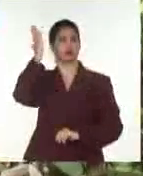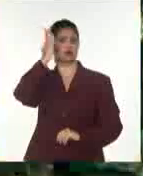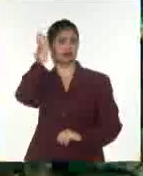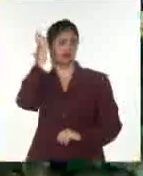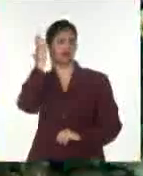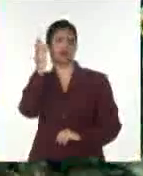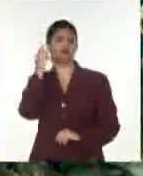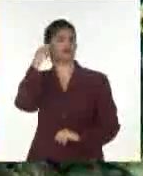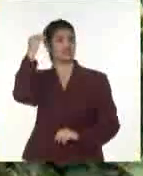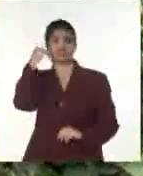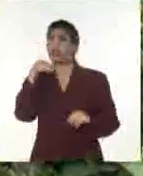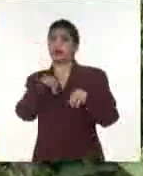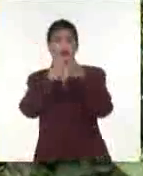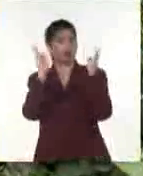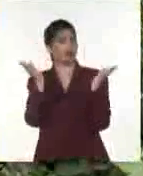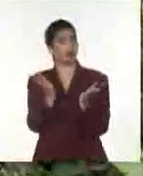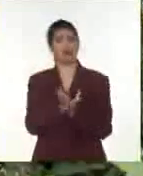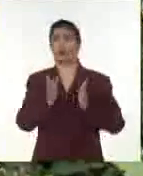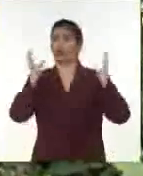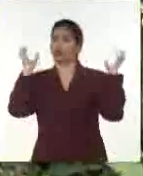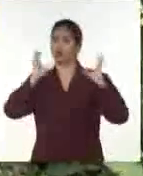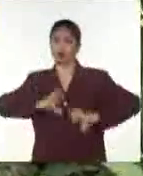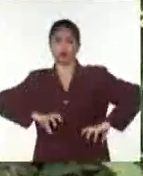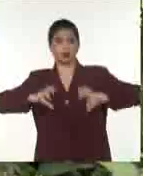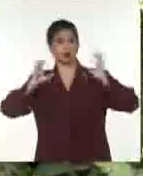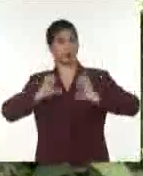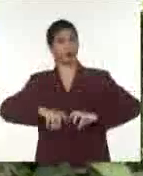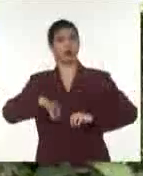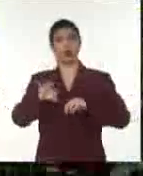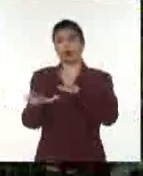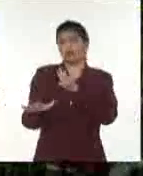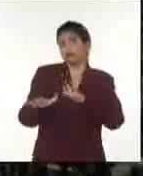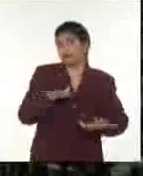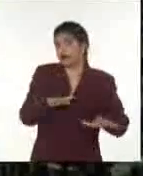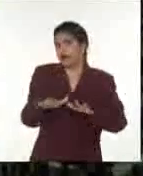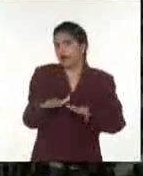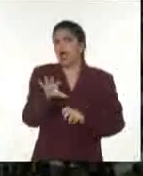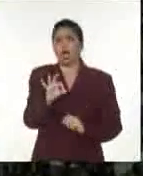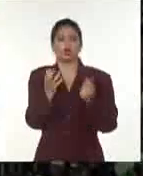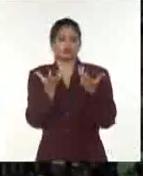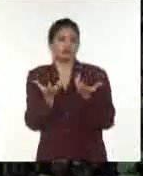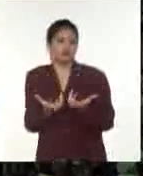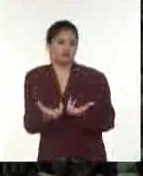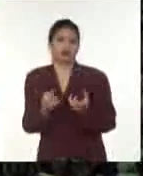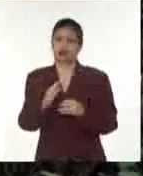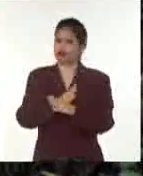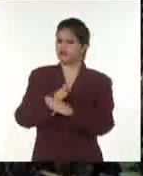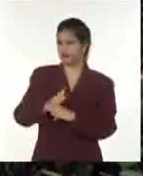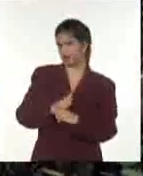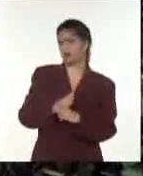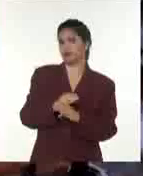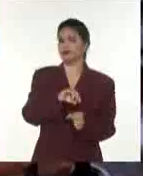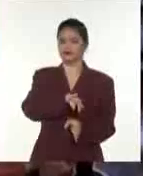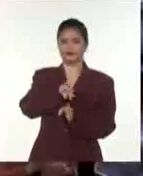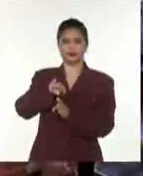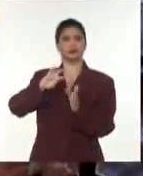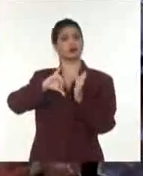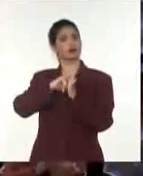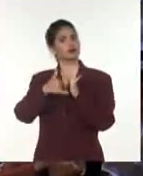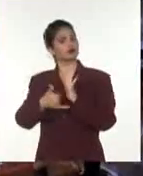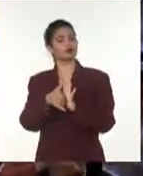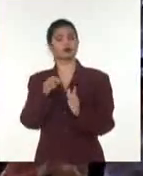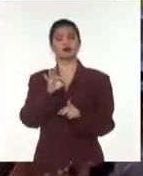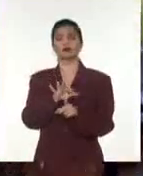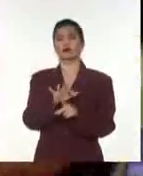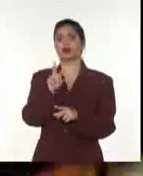sufriendo hoy en día. Desde el 2019, el Centro de Estudios Ambientales de Cienfuegos viene trabajando en el tema de los